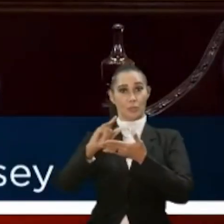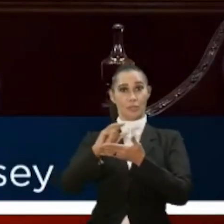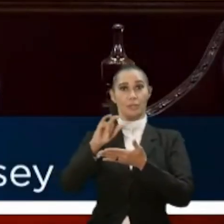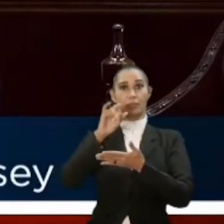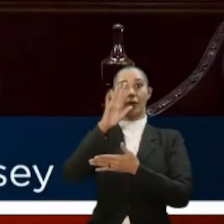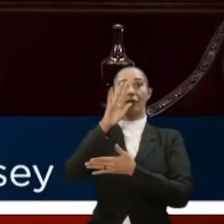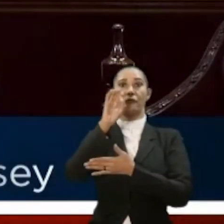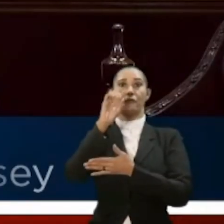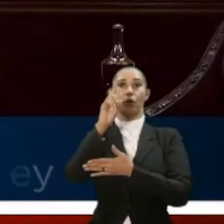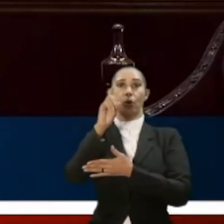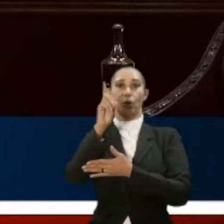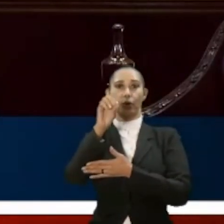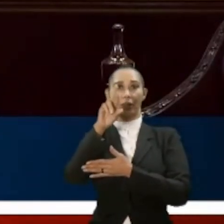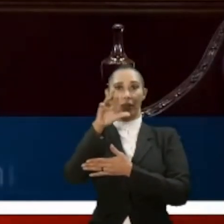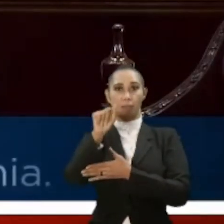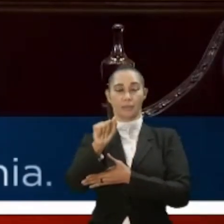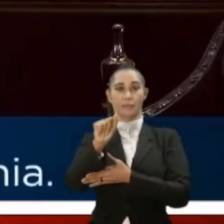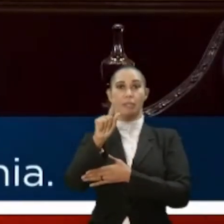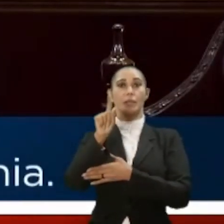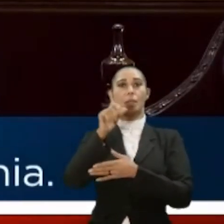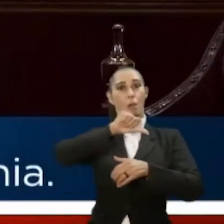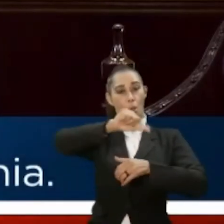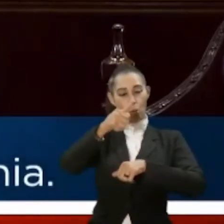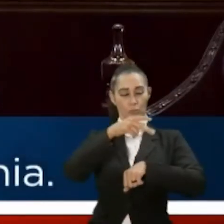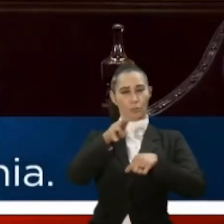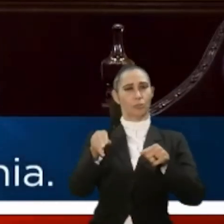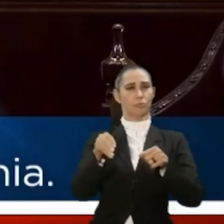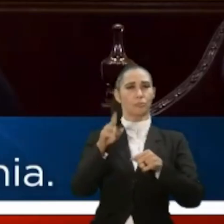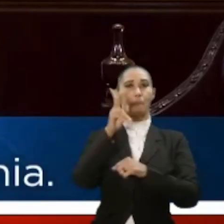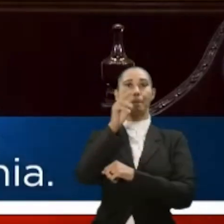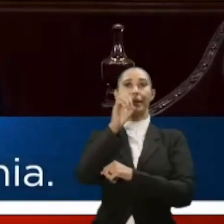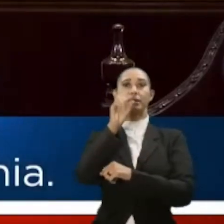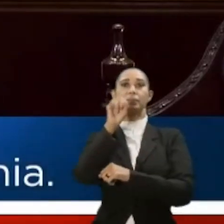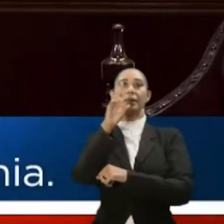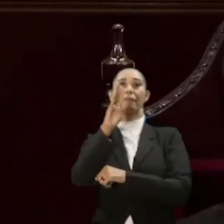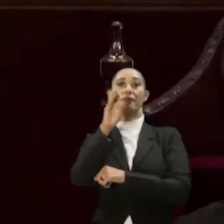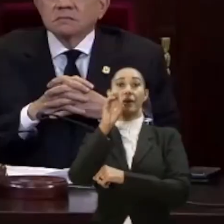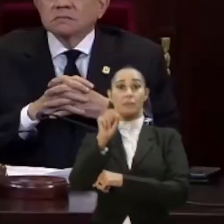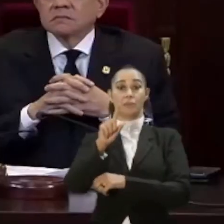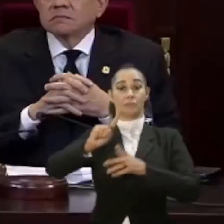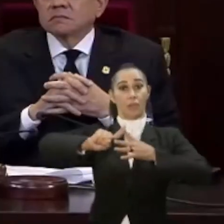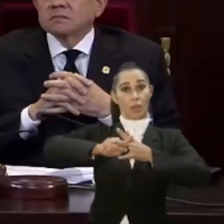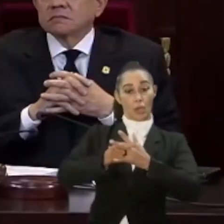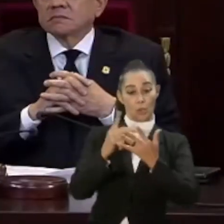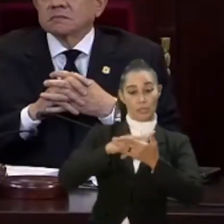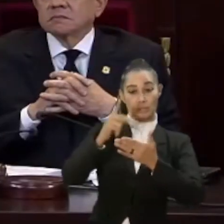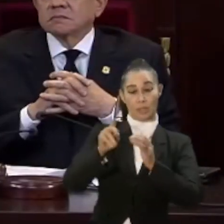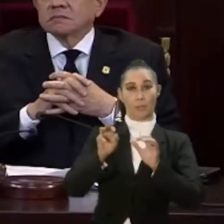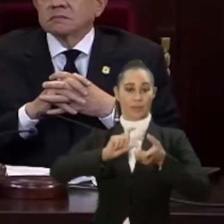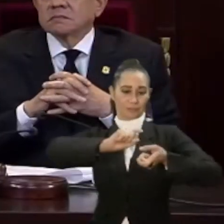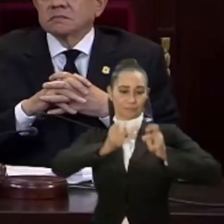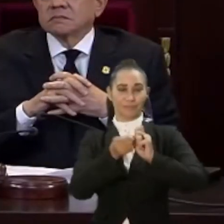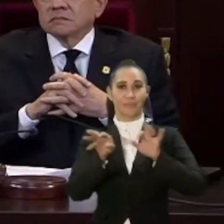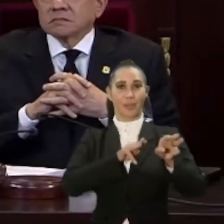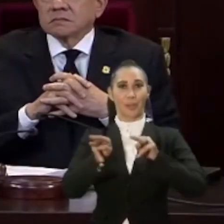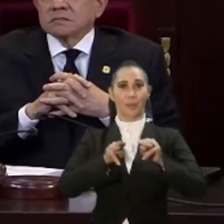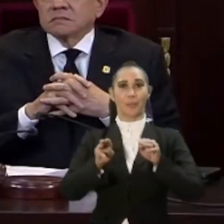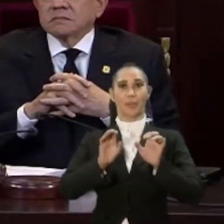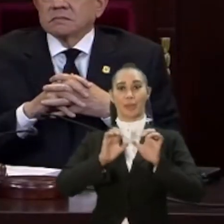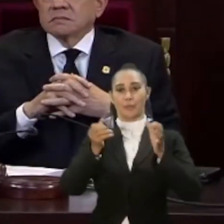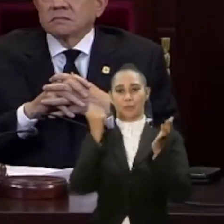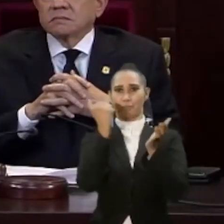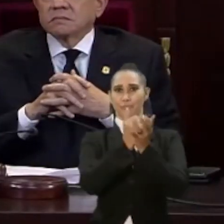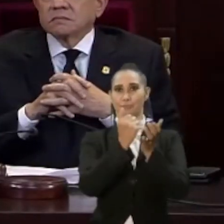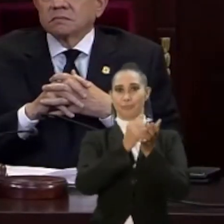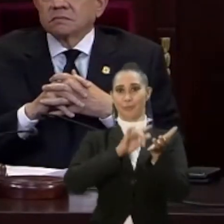Florida; y Filadelfia, en Pensilvania. Además, hemos iniciado un plan piloto para la modernización de nuestro consulado